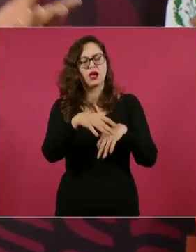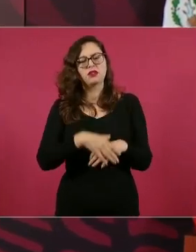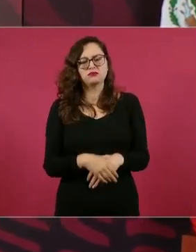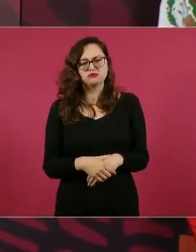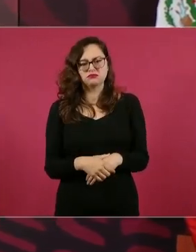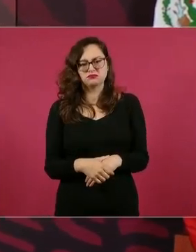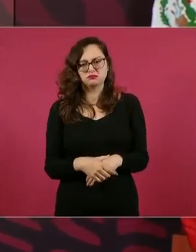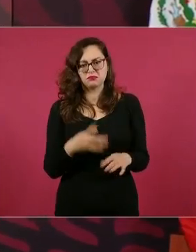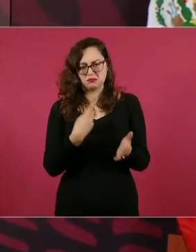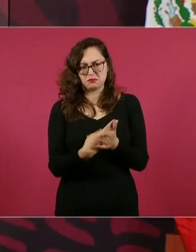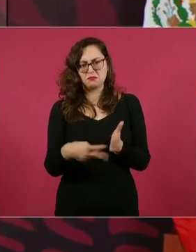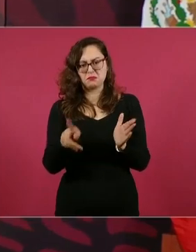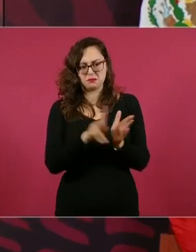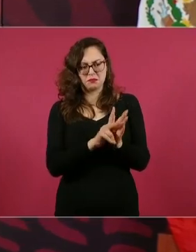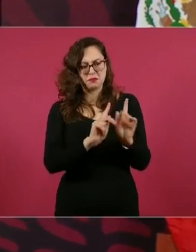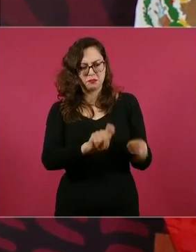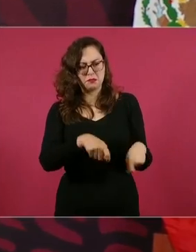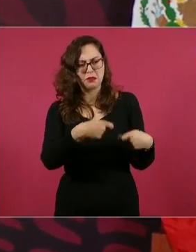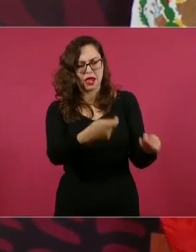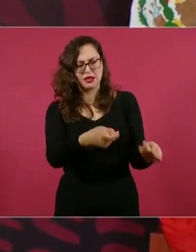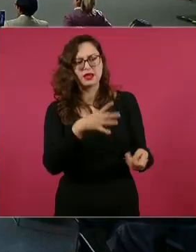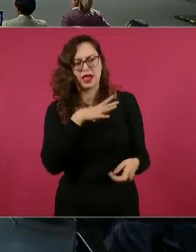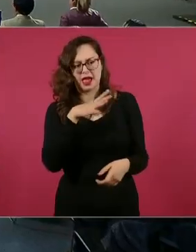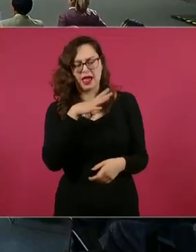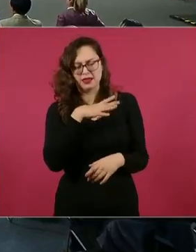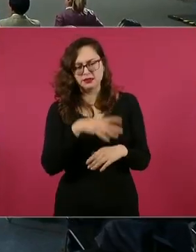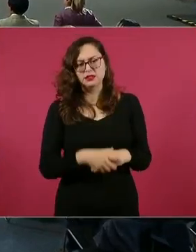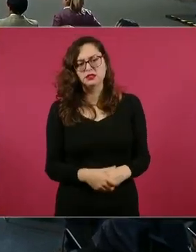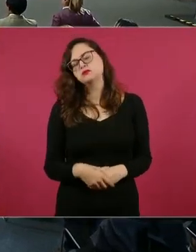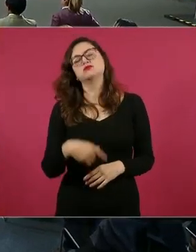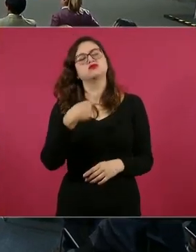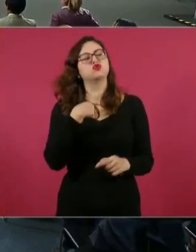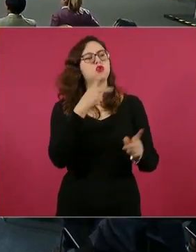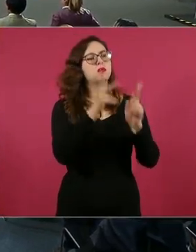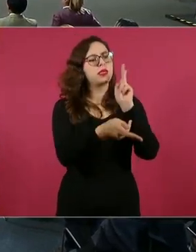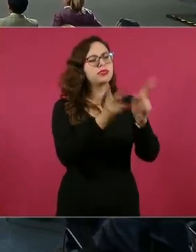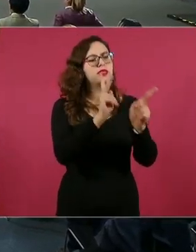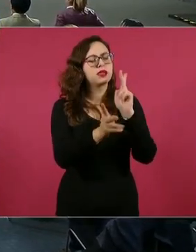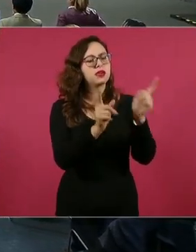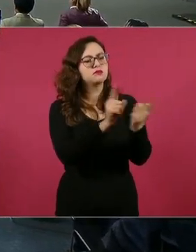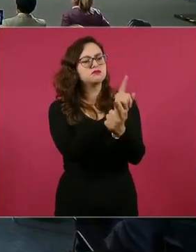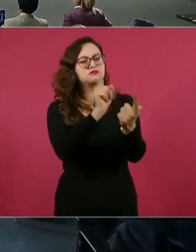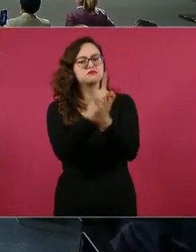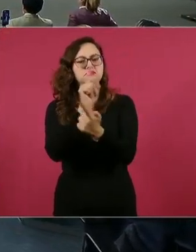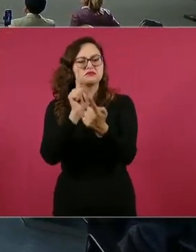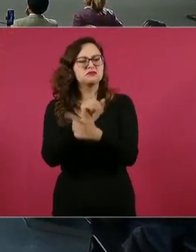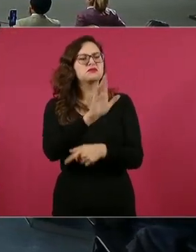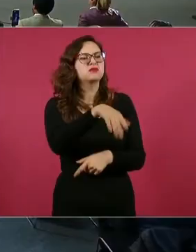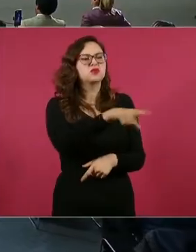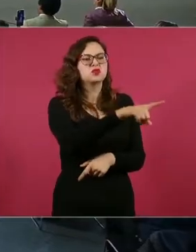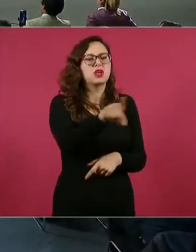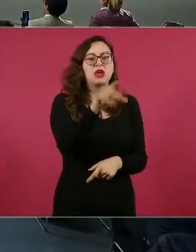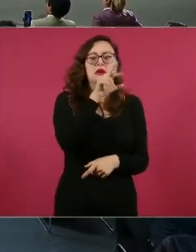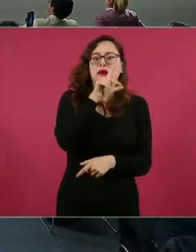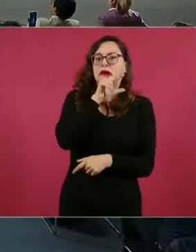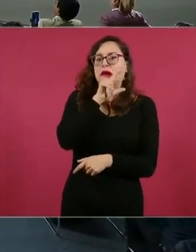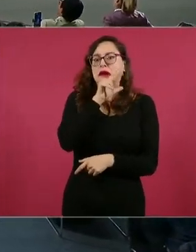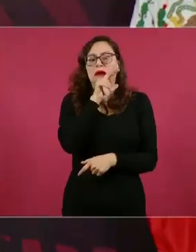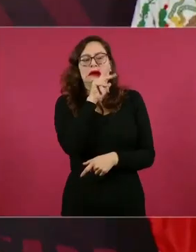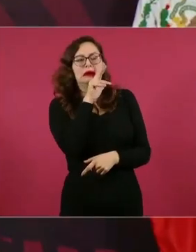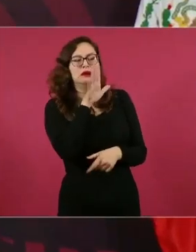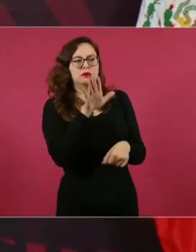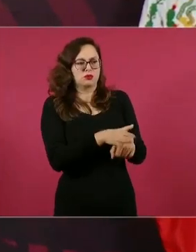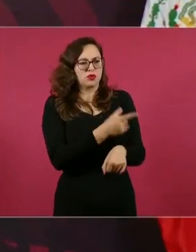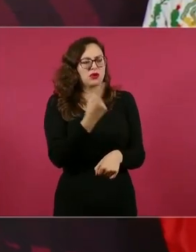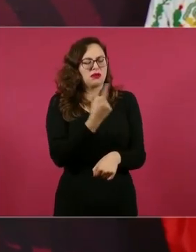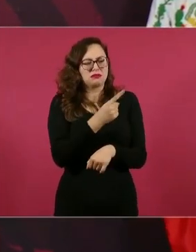si ustedes hasta se van a beneficiar porque no es en contra